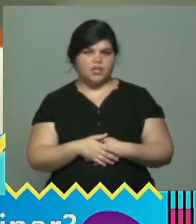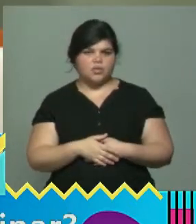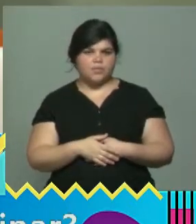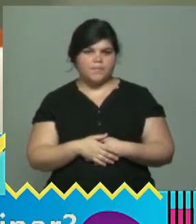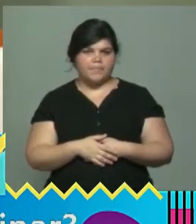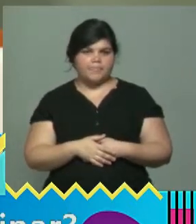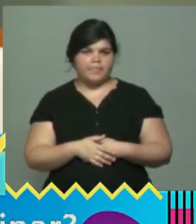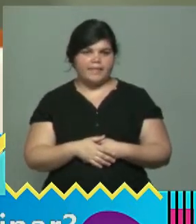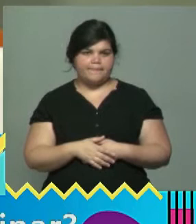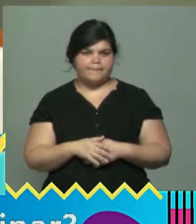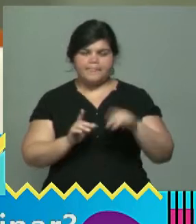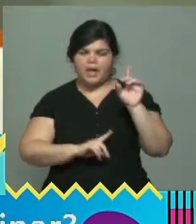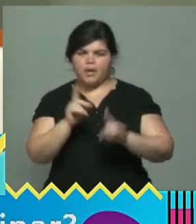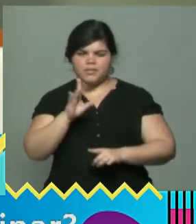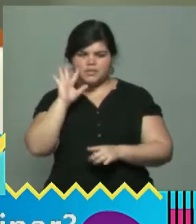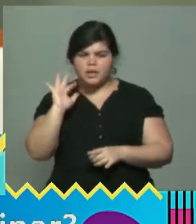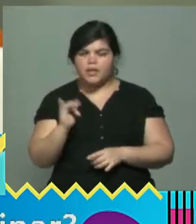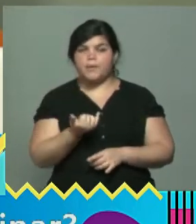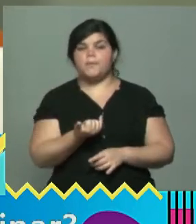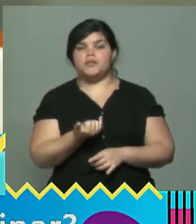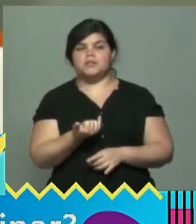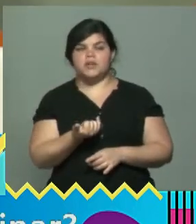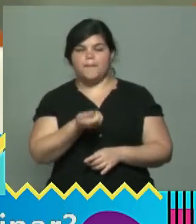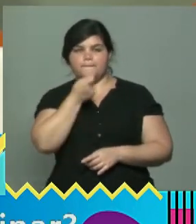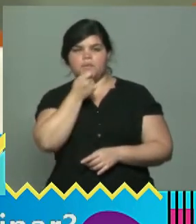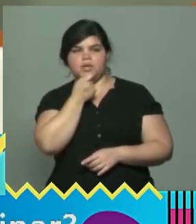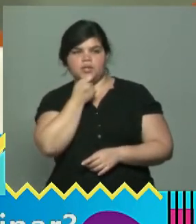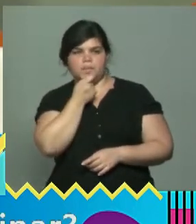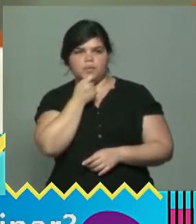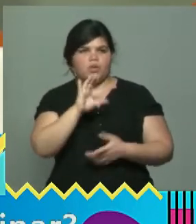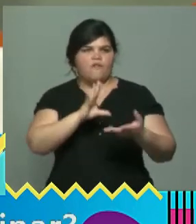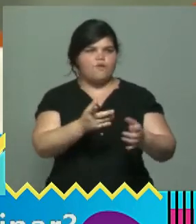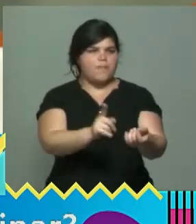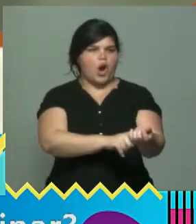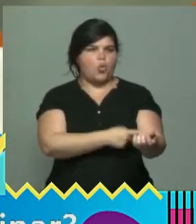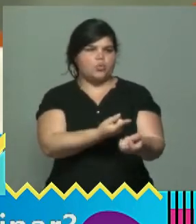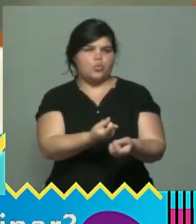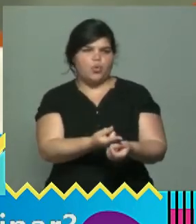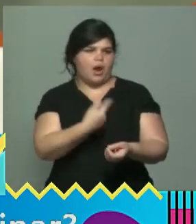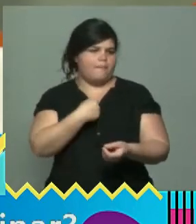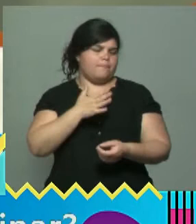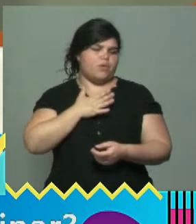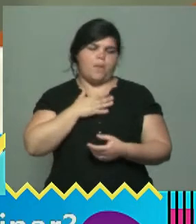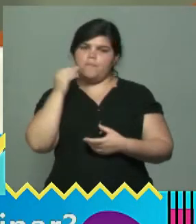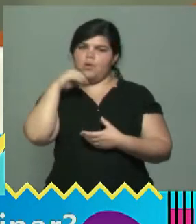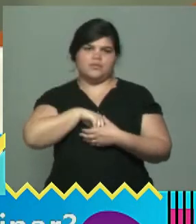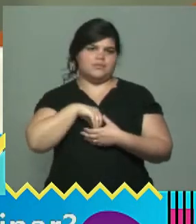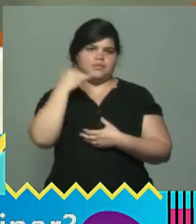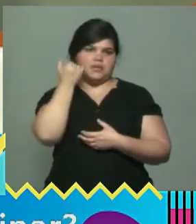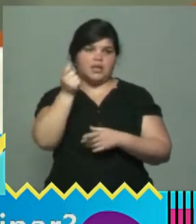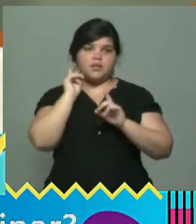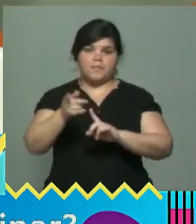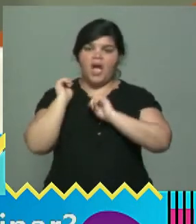pasa que uno tiene que trabajar con gente que quizás lo tiene, es un arraigo cultural, el tema del golpe como el tema del abuso sexual